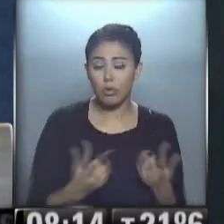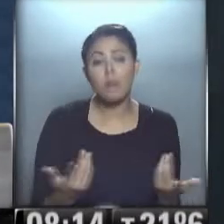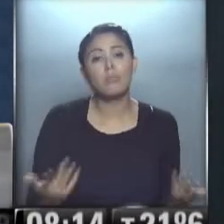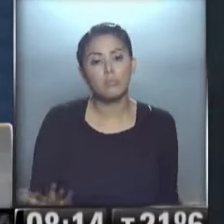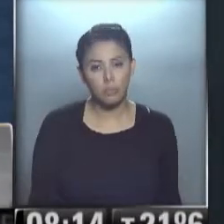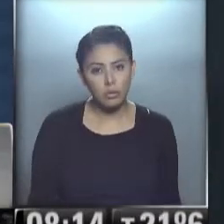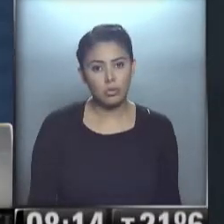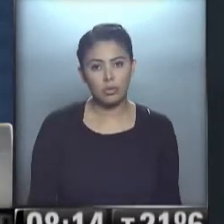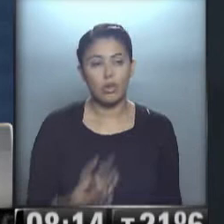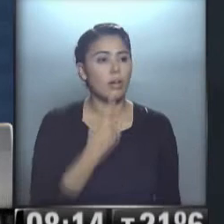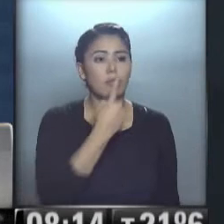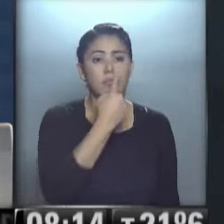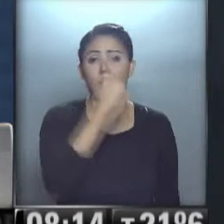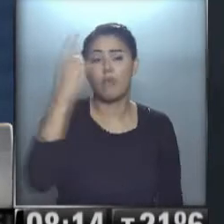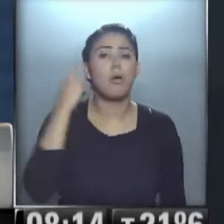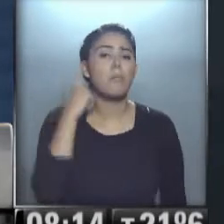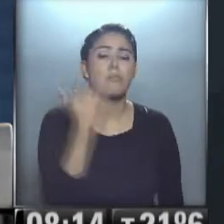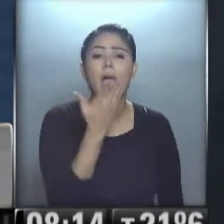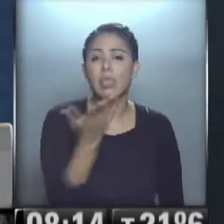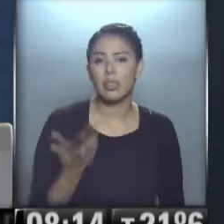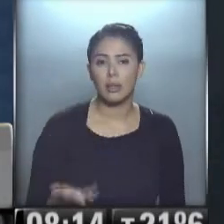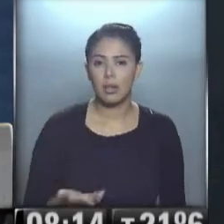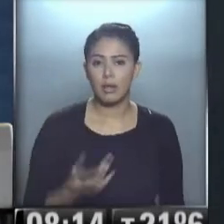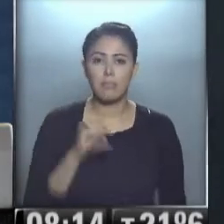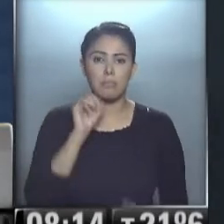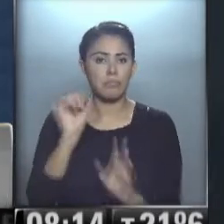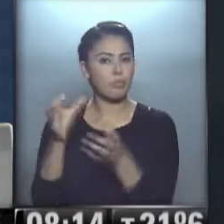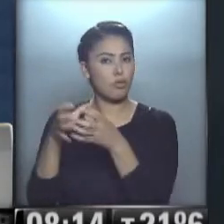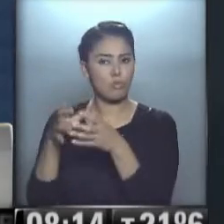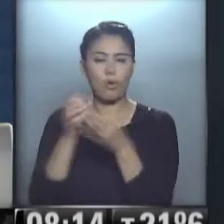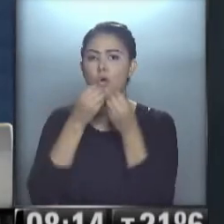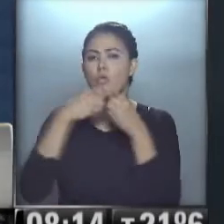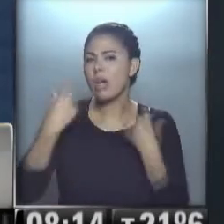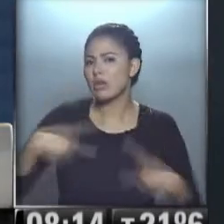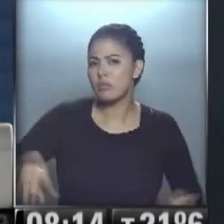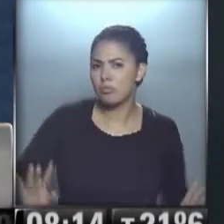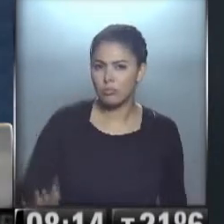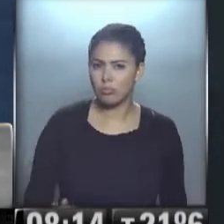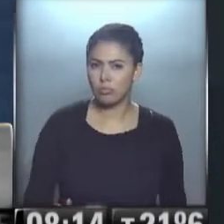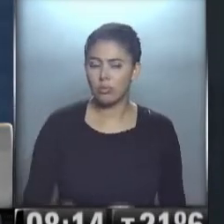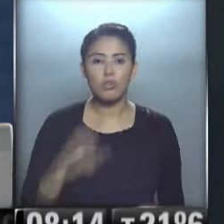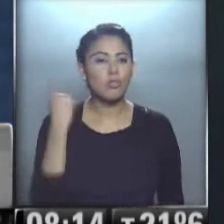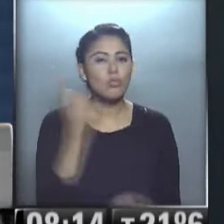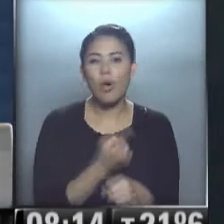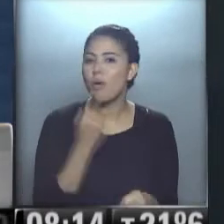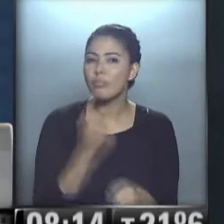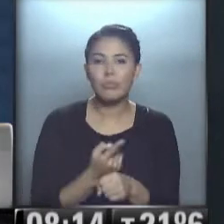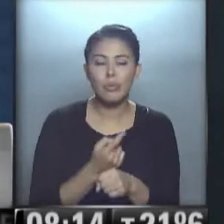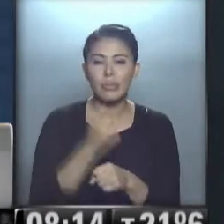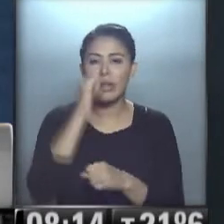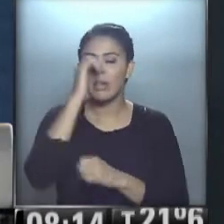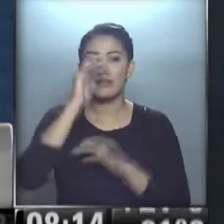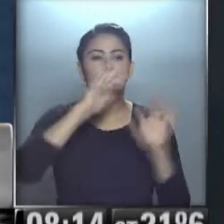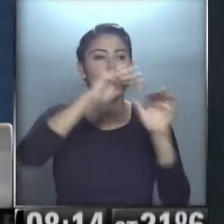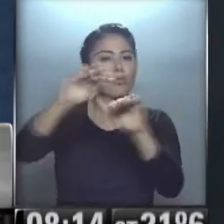tanto, cada cual reclamaba para sí cualquier tipo de cuestión sin poder tener capacidad homogénea